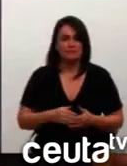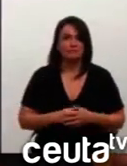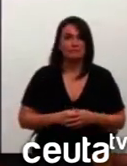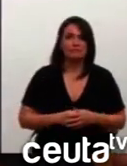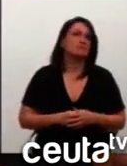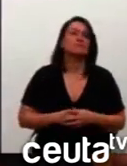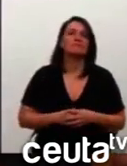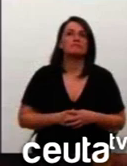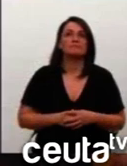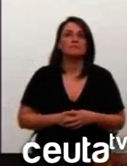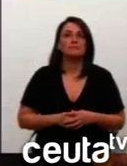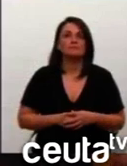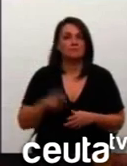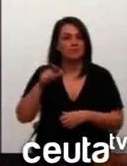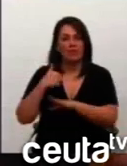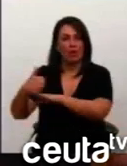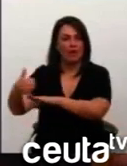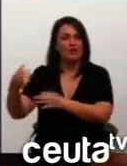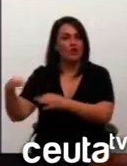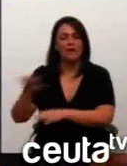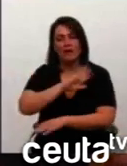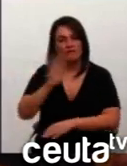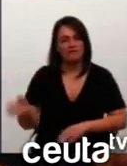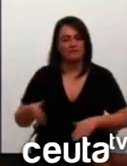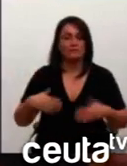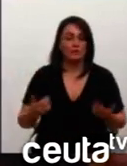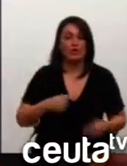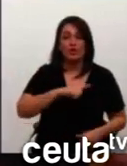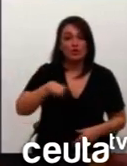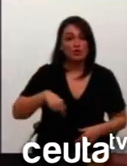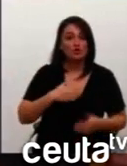esta propuesta, formularemos alegaciones con un ánimo constructivo, con un ánimo